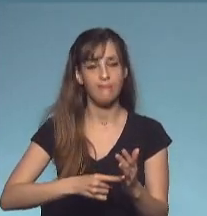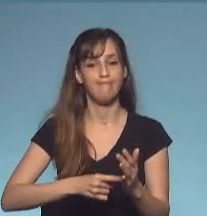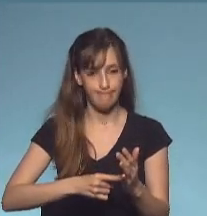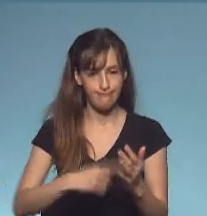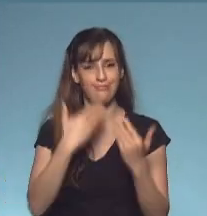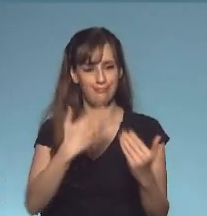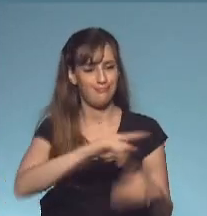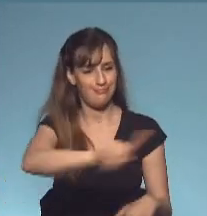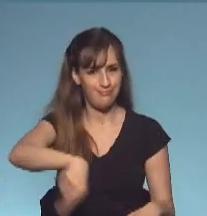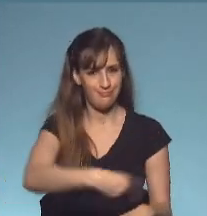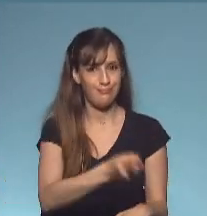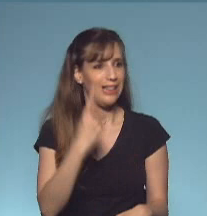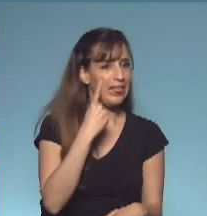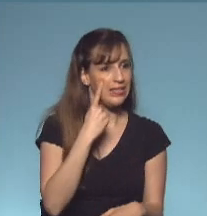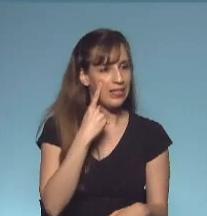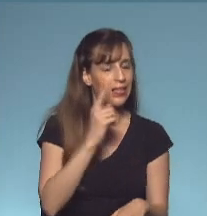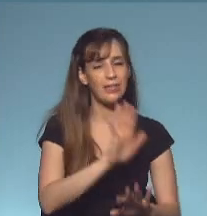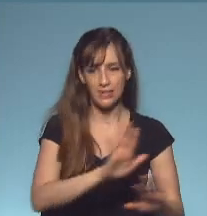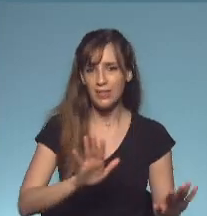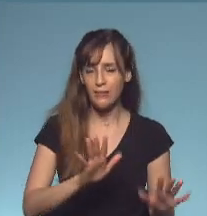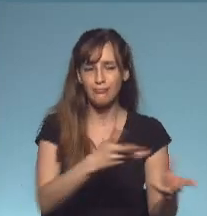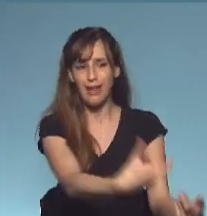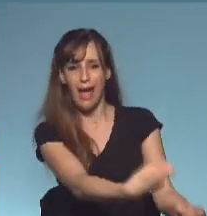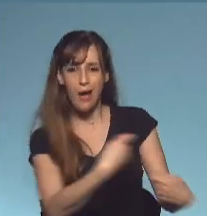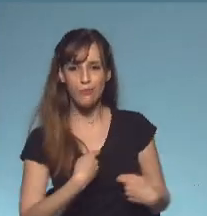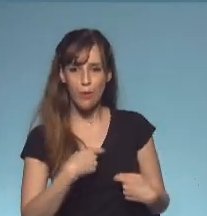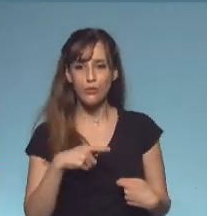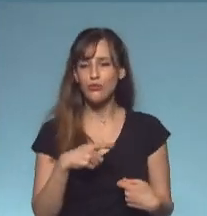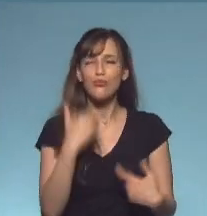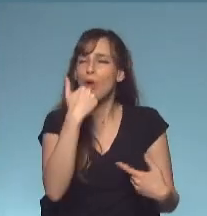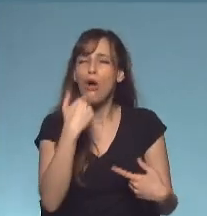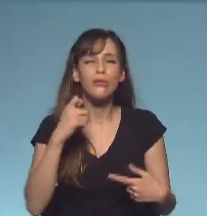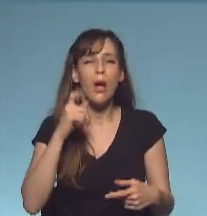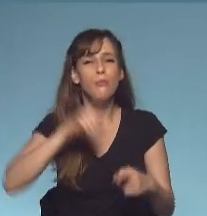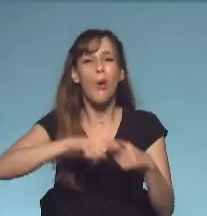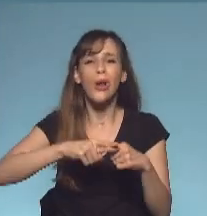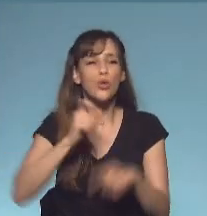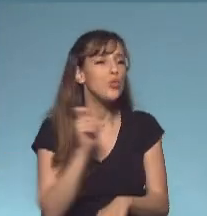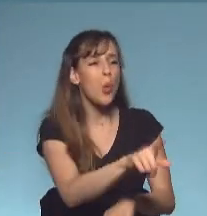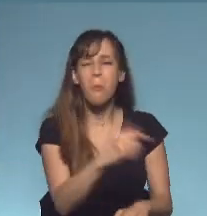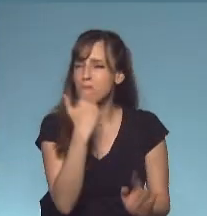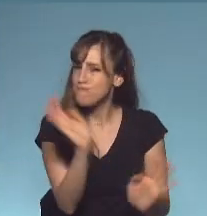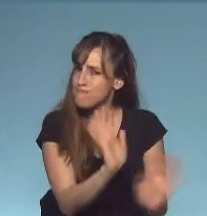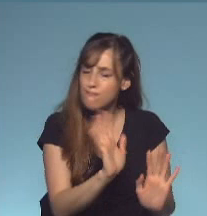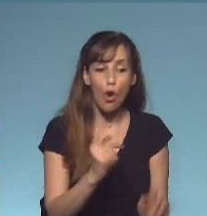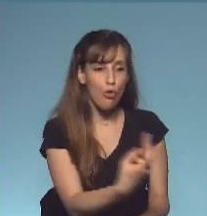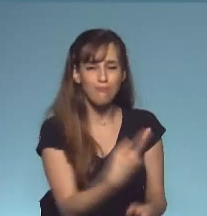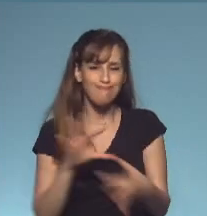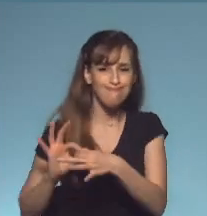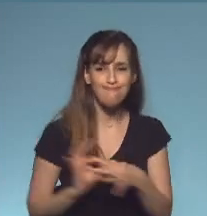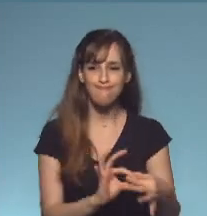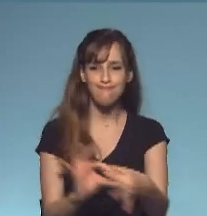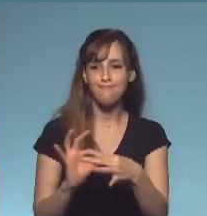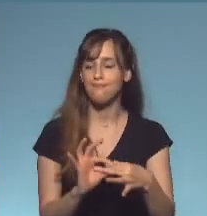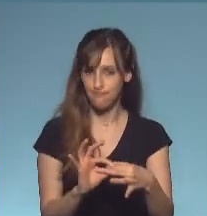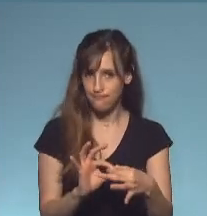uno y más allá de la bandera política, logramos coordinar, logramos amalgamar y